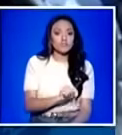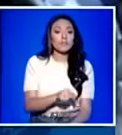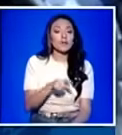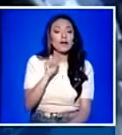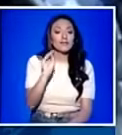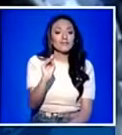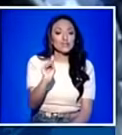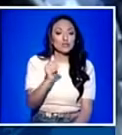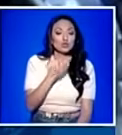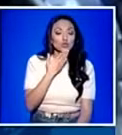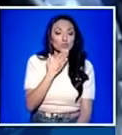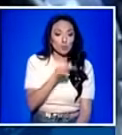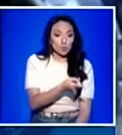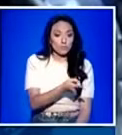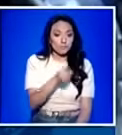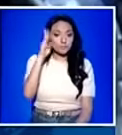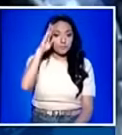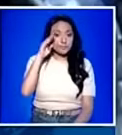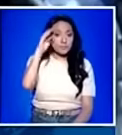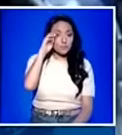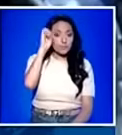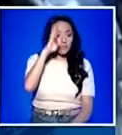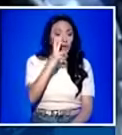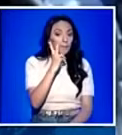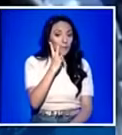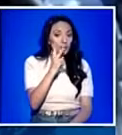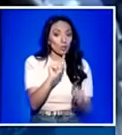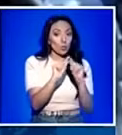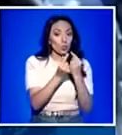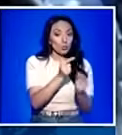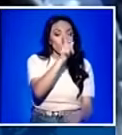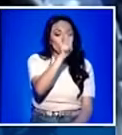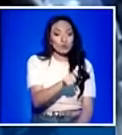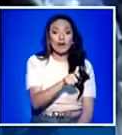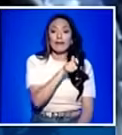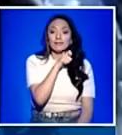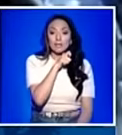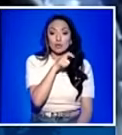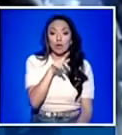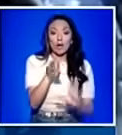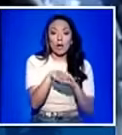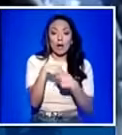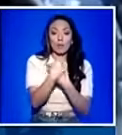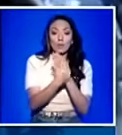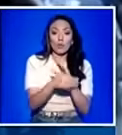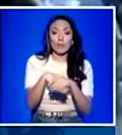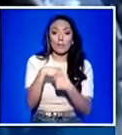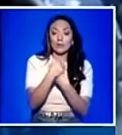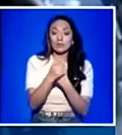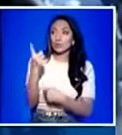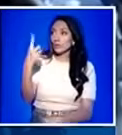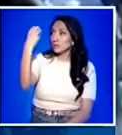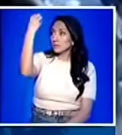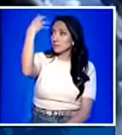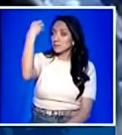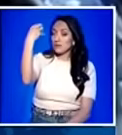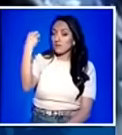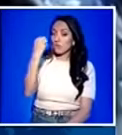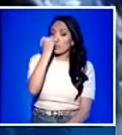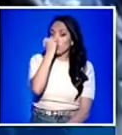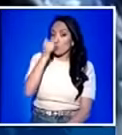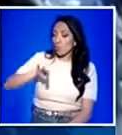alertó. En un video aparece un grupo de asaltantes que aprovechan que el semáforo está en rojo para robar las pertenencias de